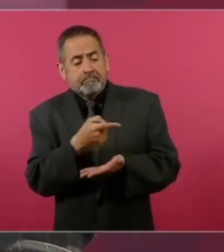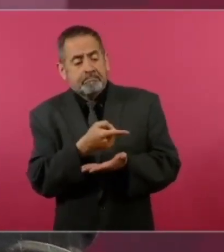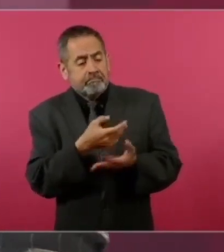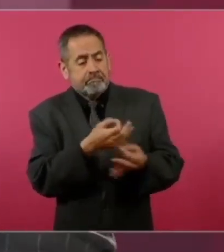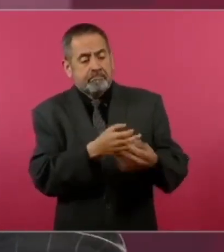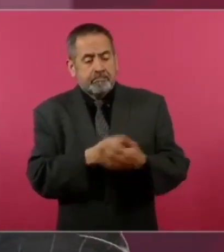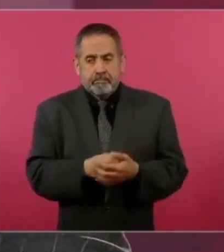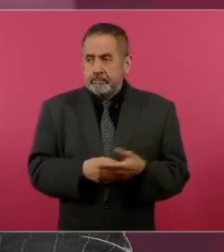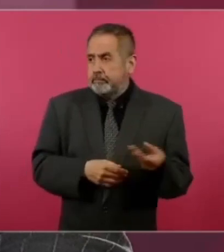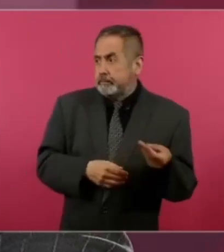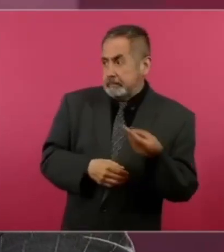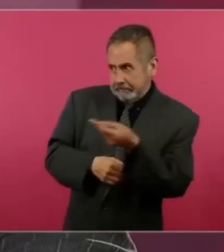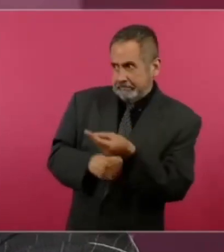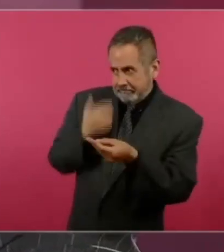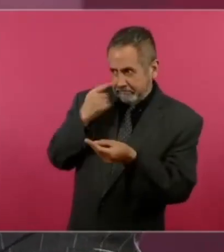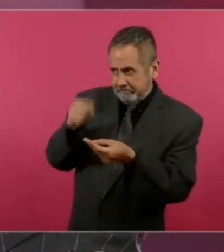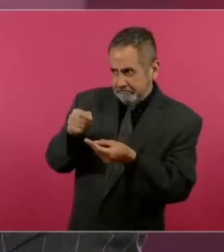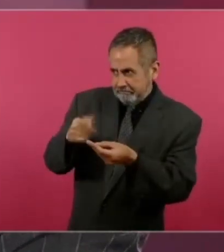enfrentar